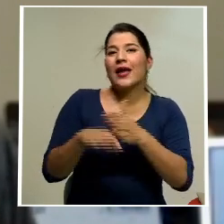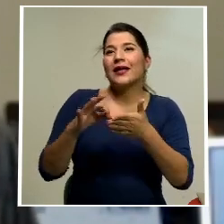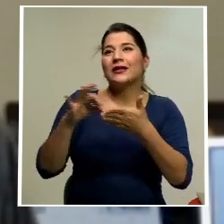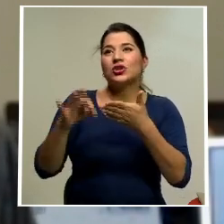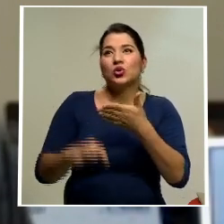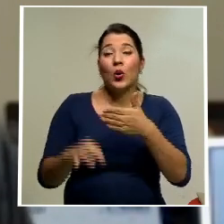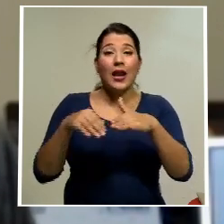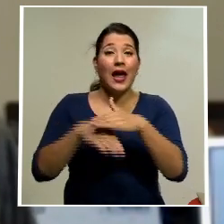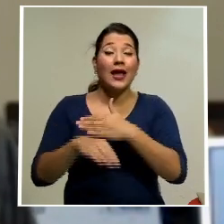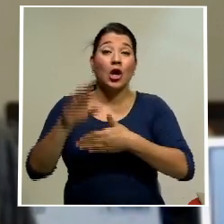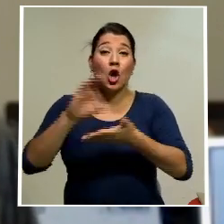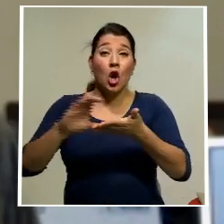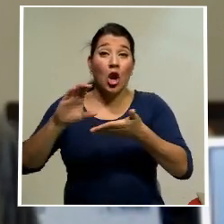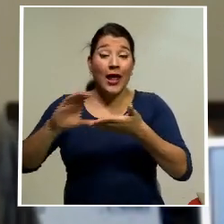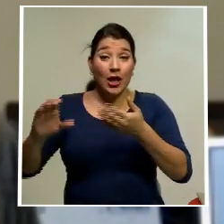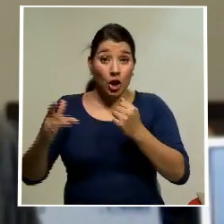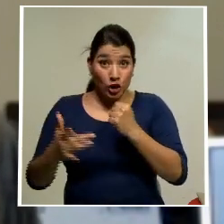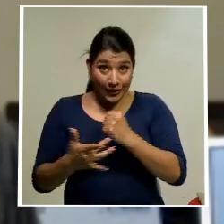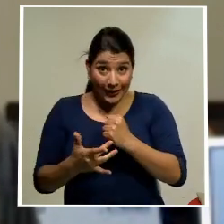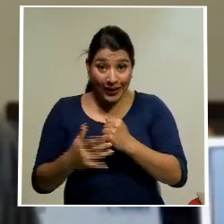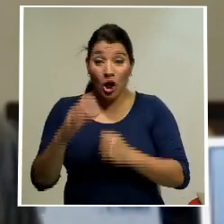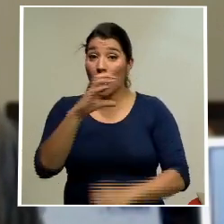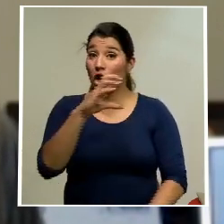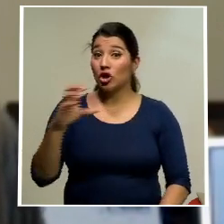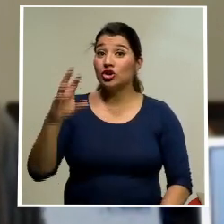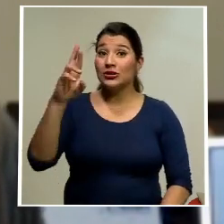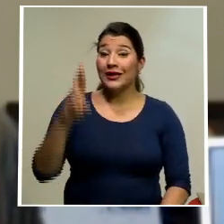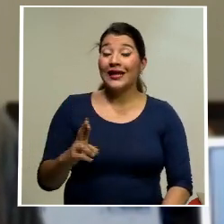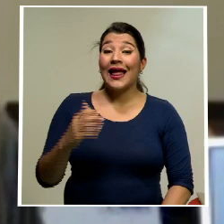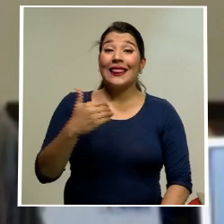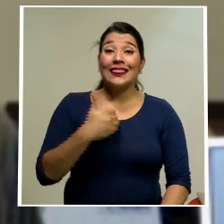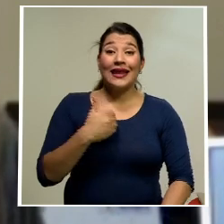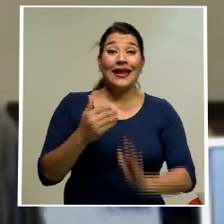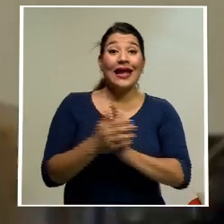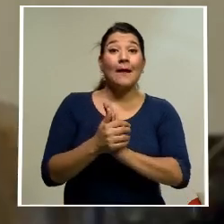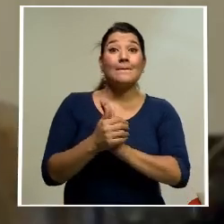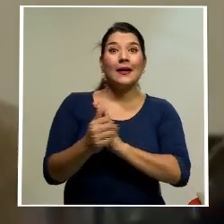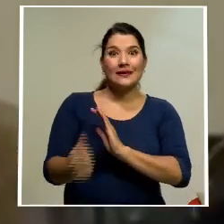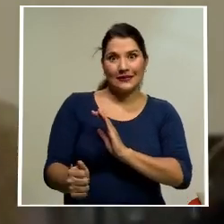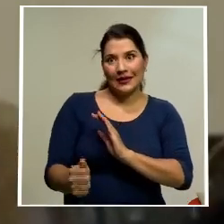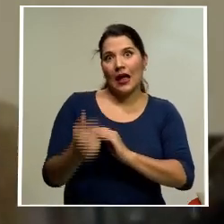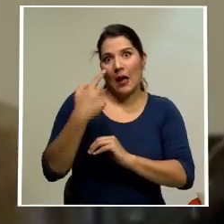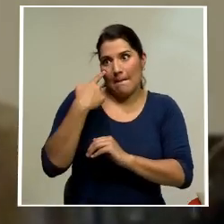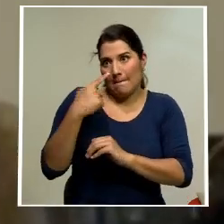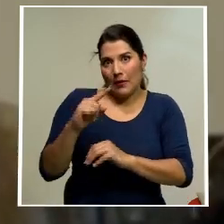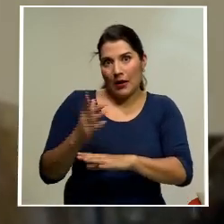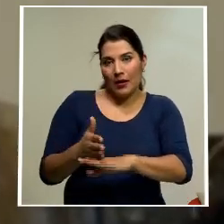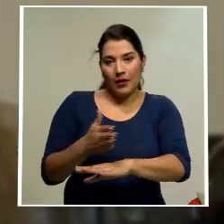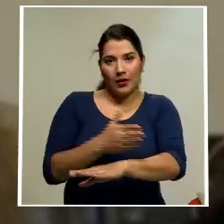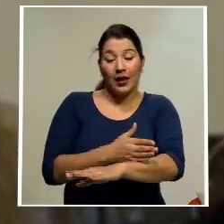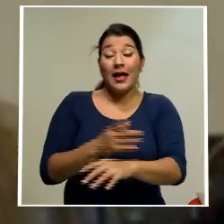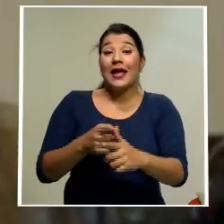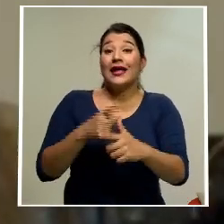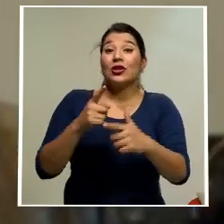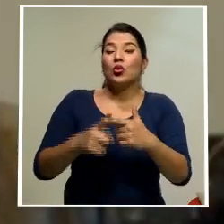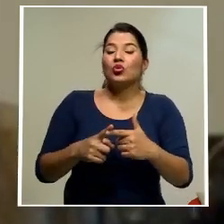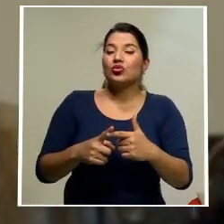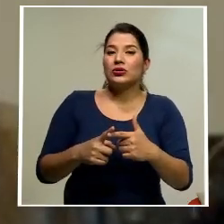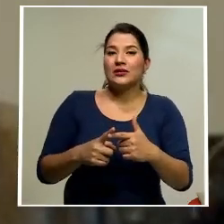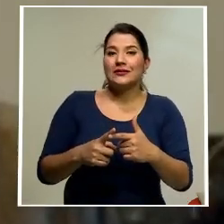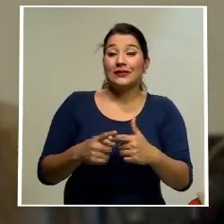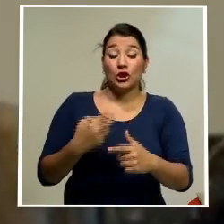colegios técnicos, etcétera, tiene la capacidad para agregar valor, y eso hace que nosotros seamos